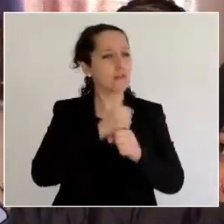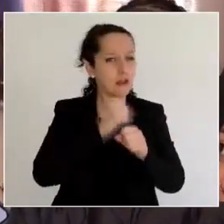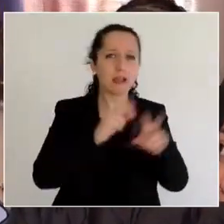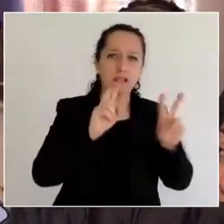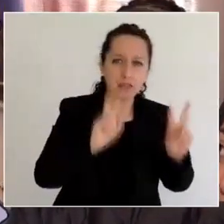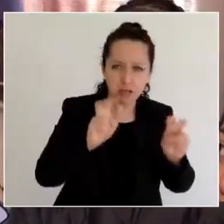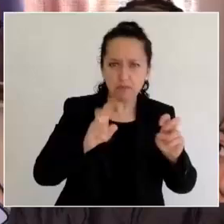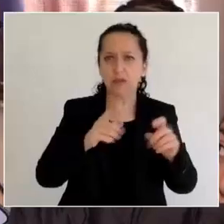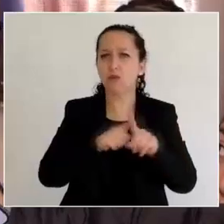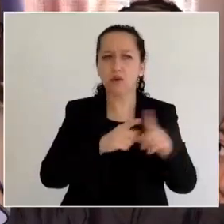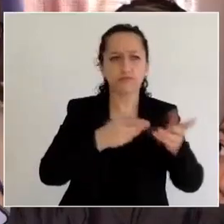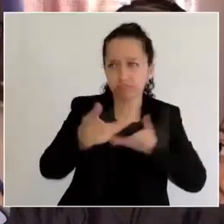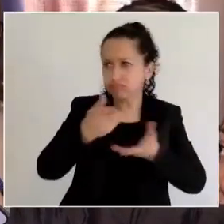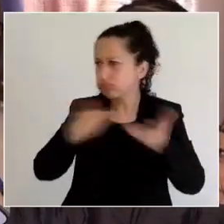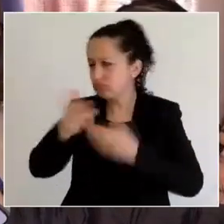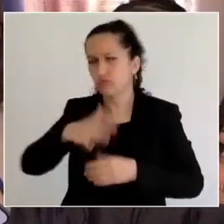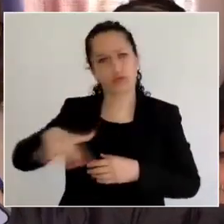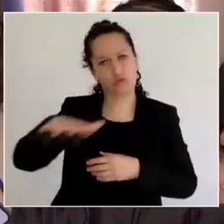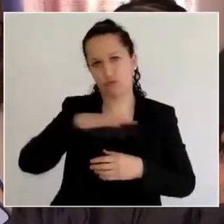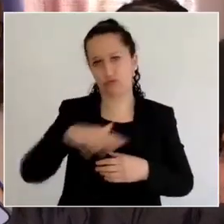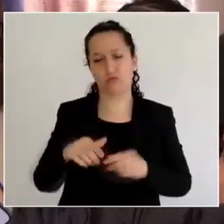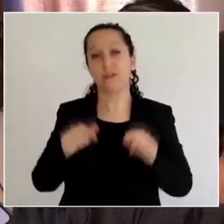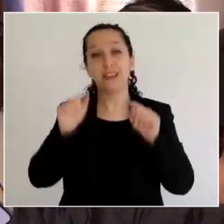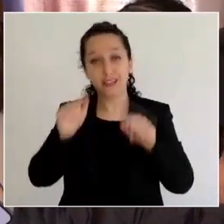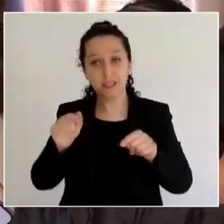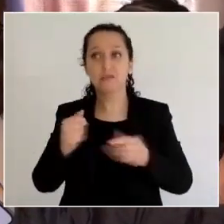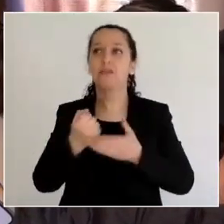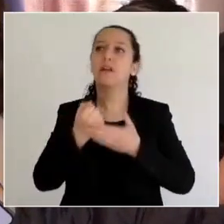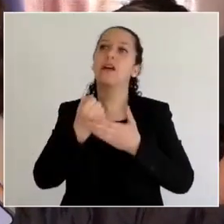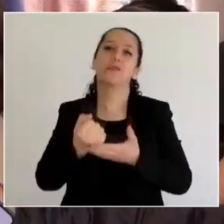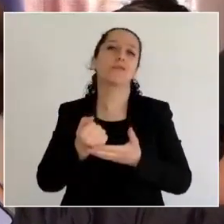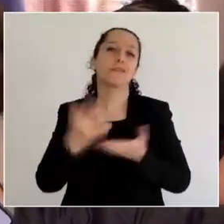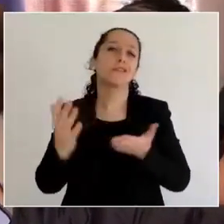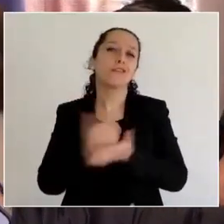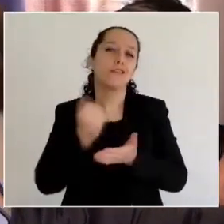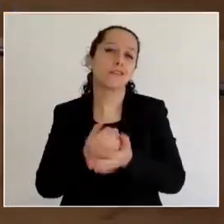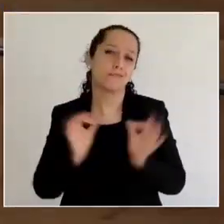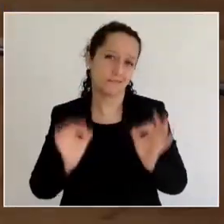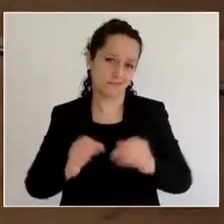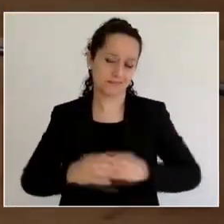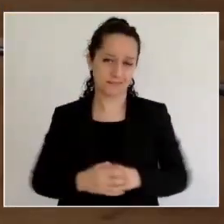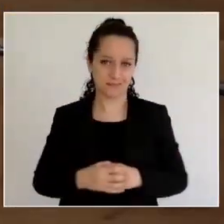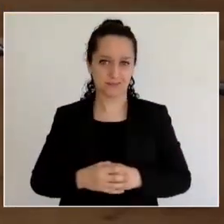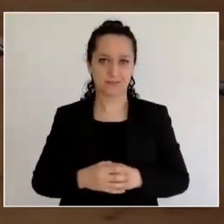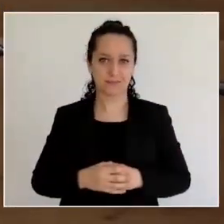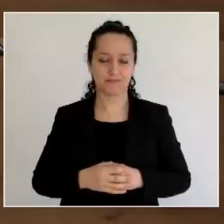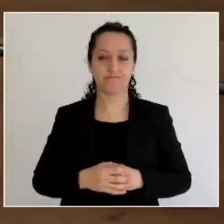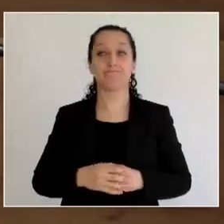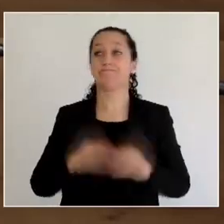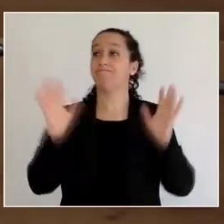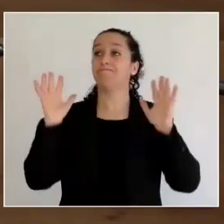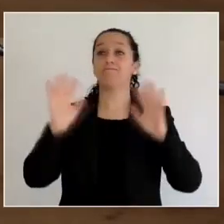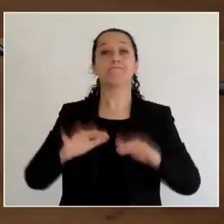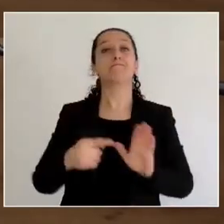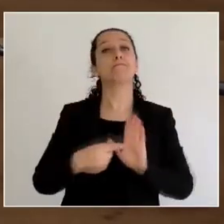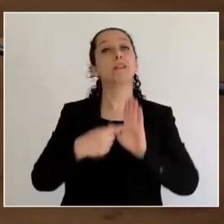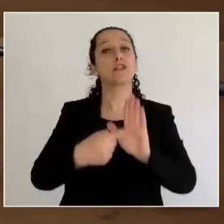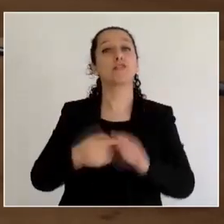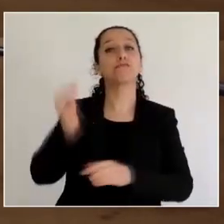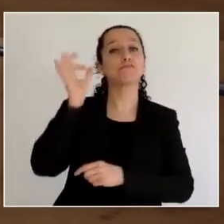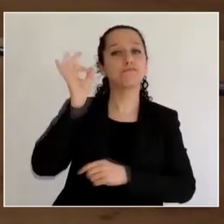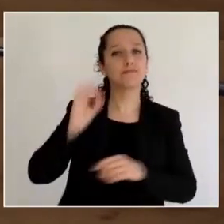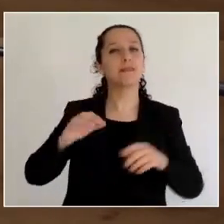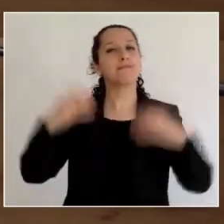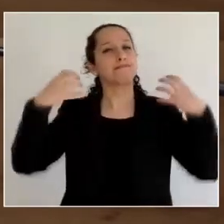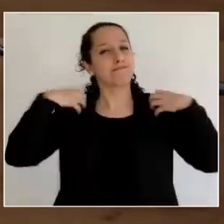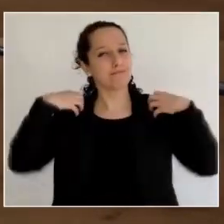transversal con todas y todos y eso permite entonces entregar resultados súper concretos. El evento tuvo una presentación inicial por